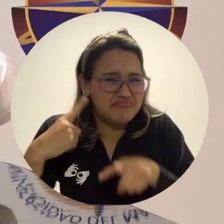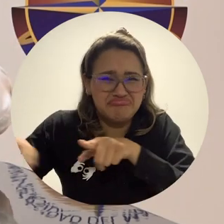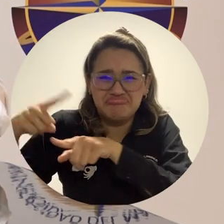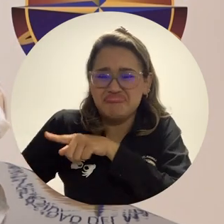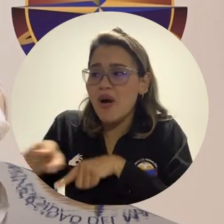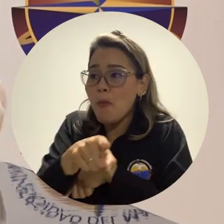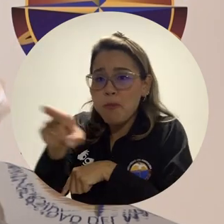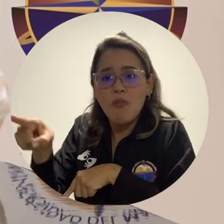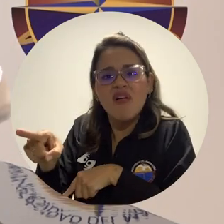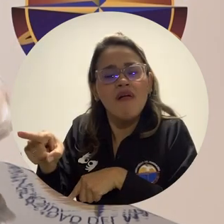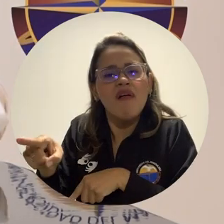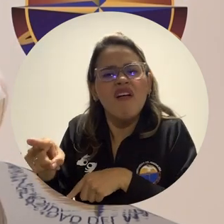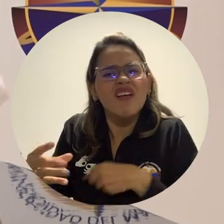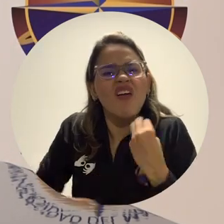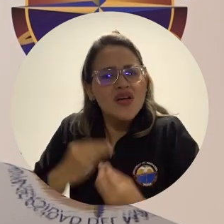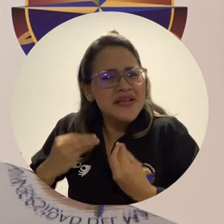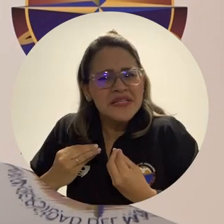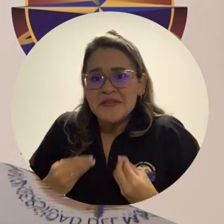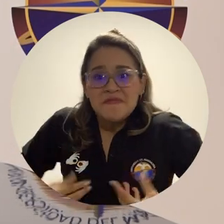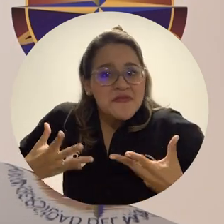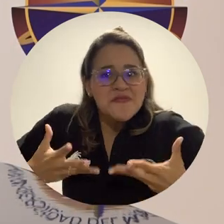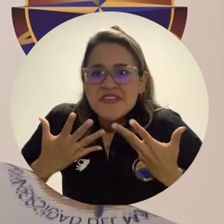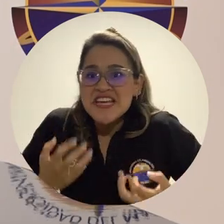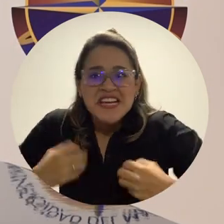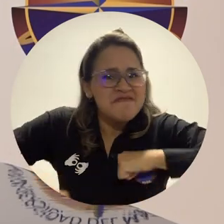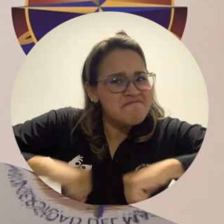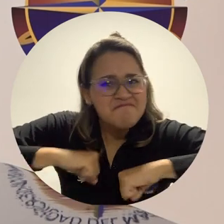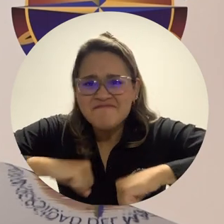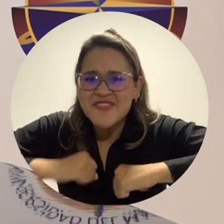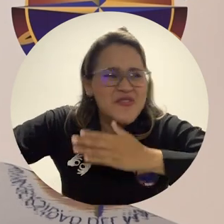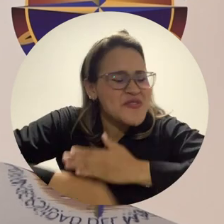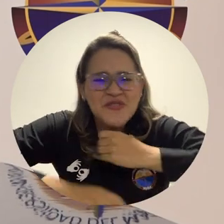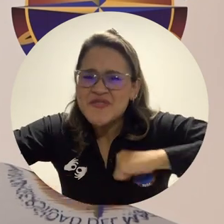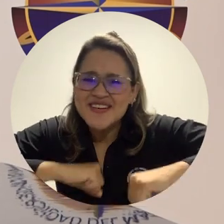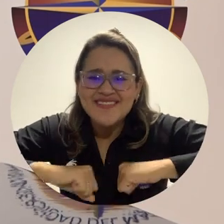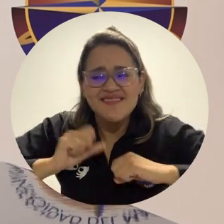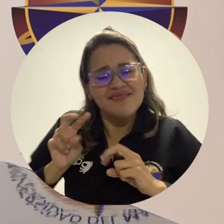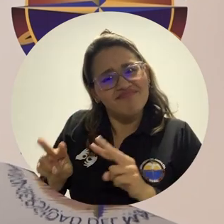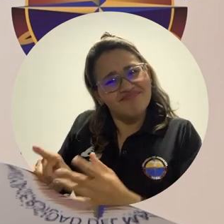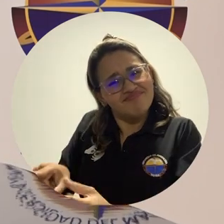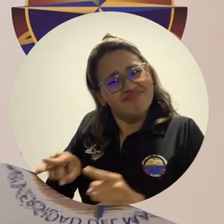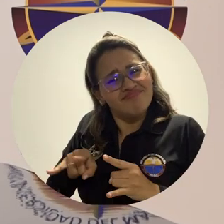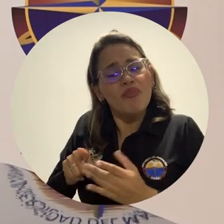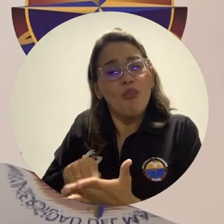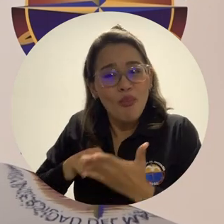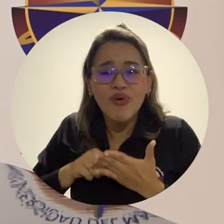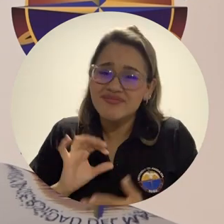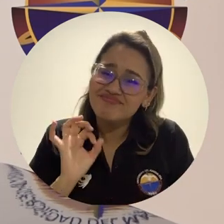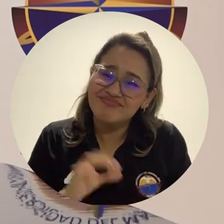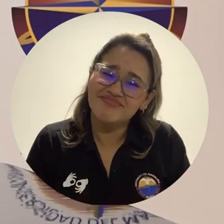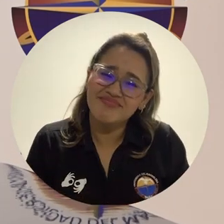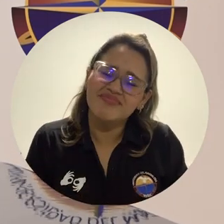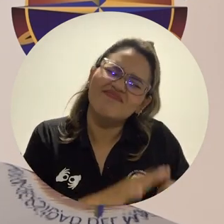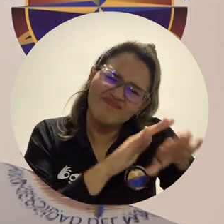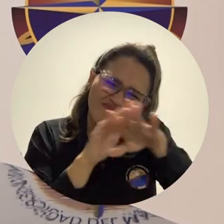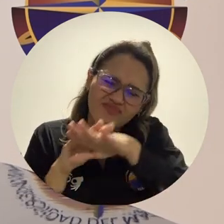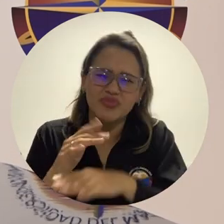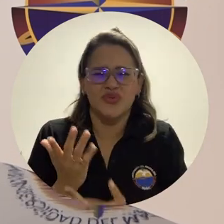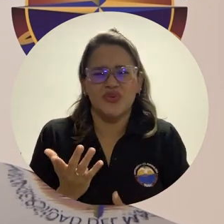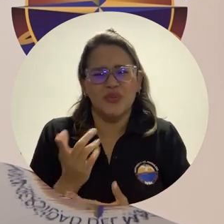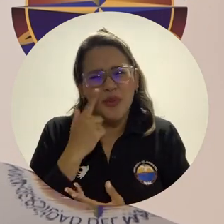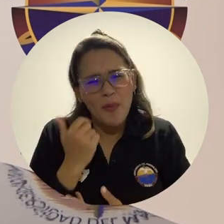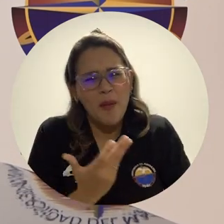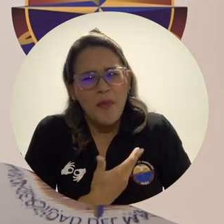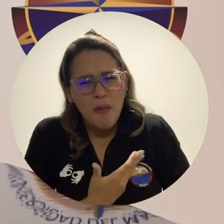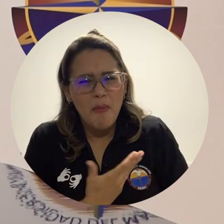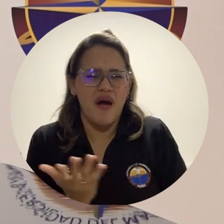si no pueden correr, siguen luchando y siguen tratando de sacar lo mejor de sí mismos para vivir la vida plenamente. Así que mi llamado